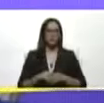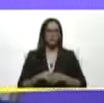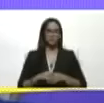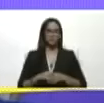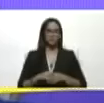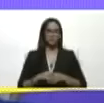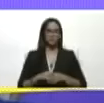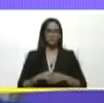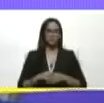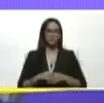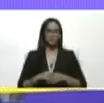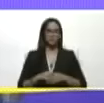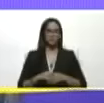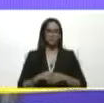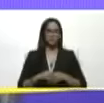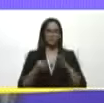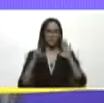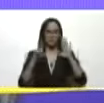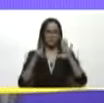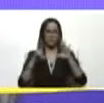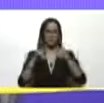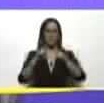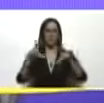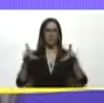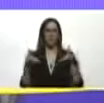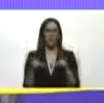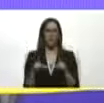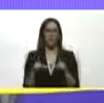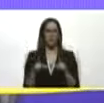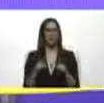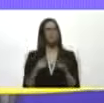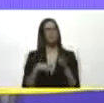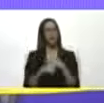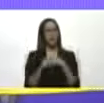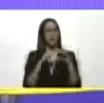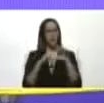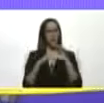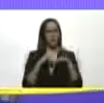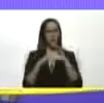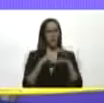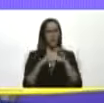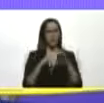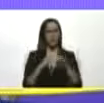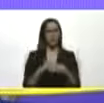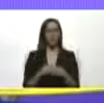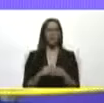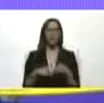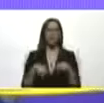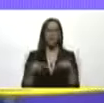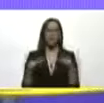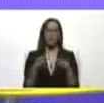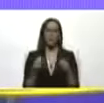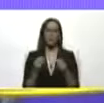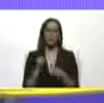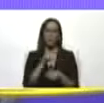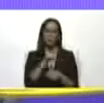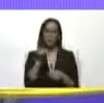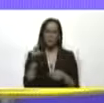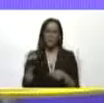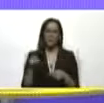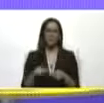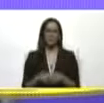Igualmente en séptimo lugar vamos a comunicar un vértice muy muy de